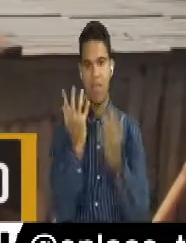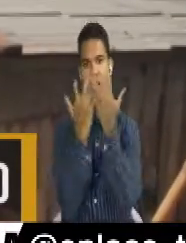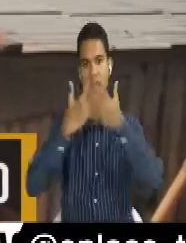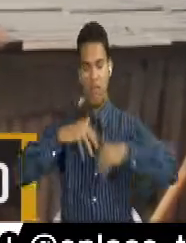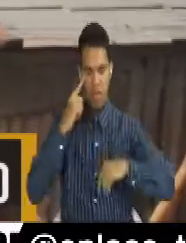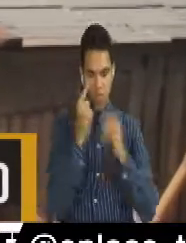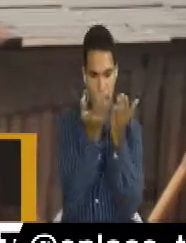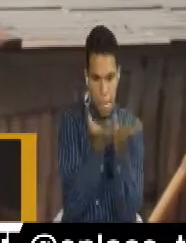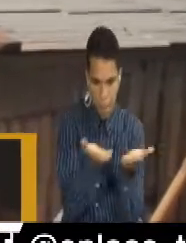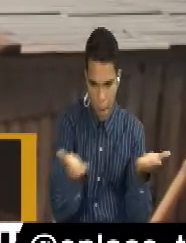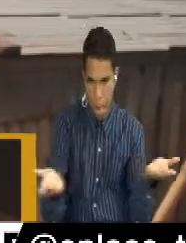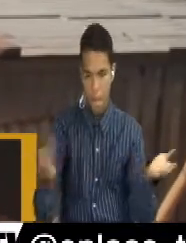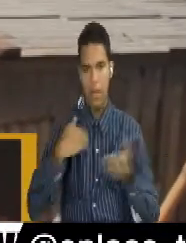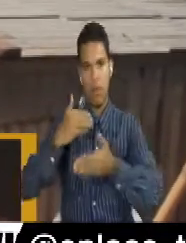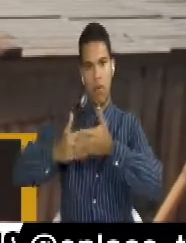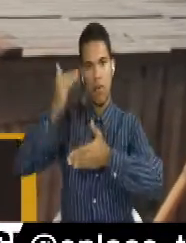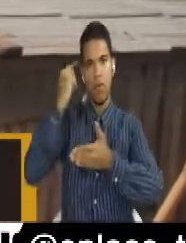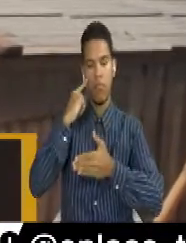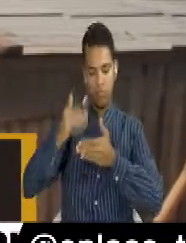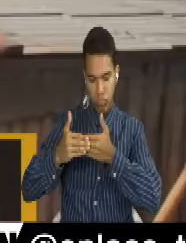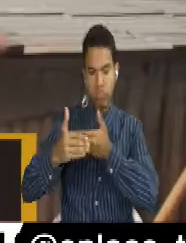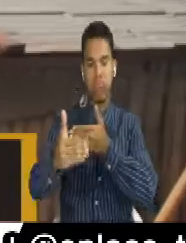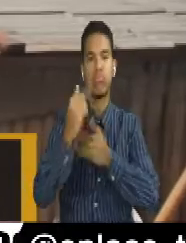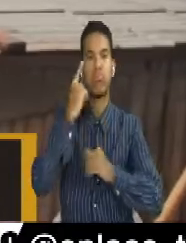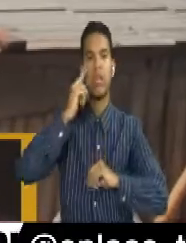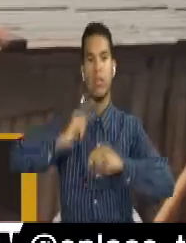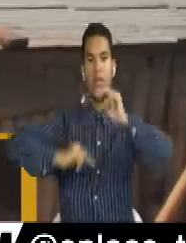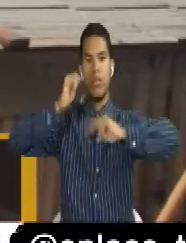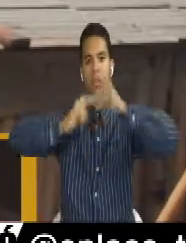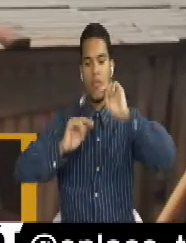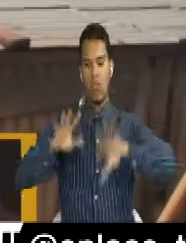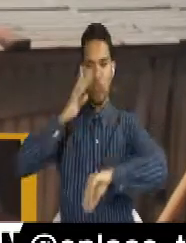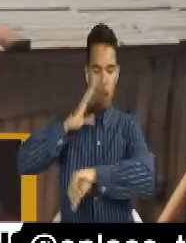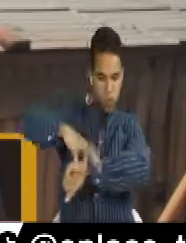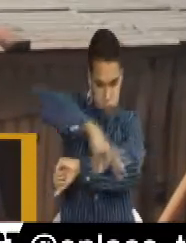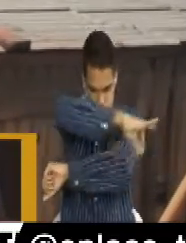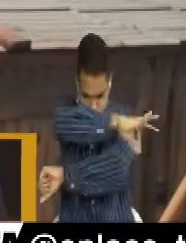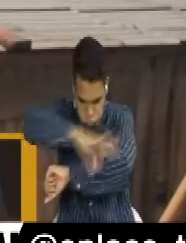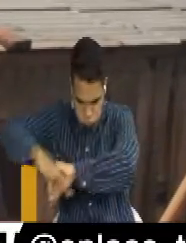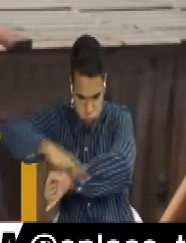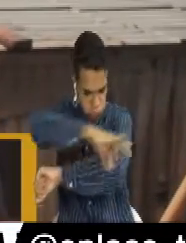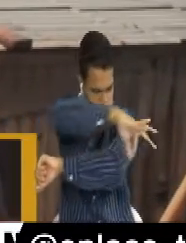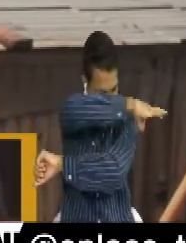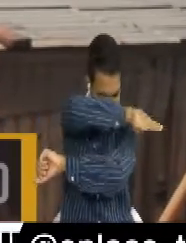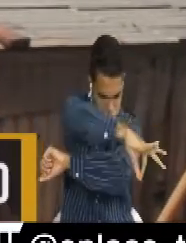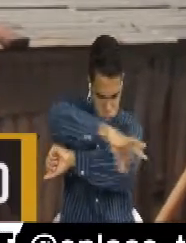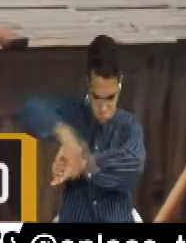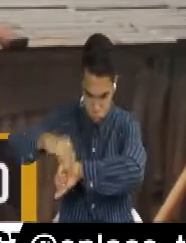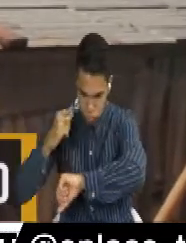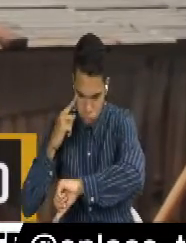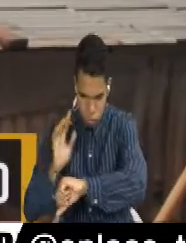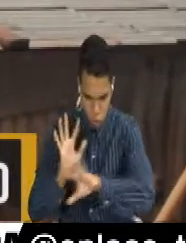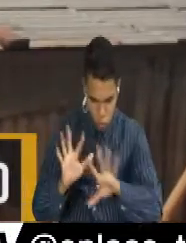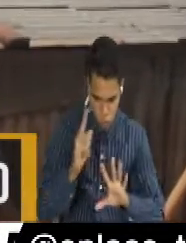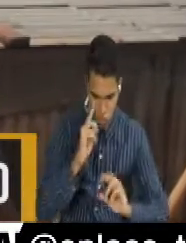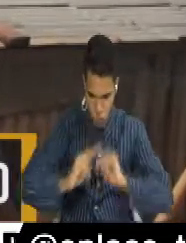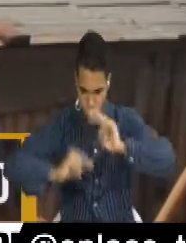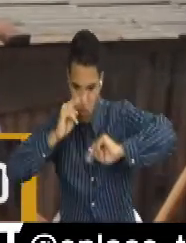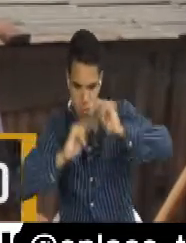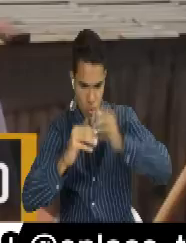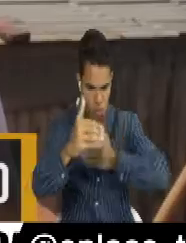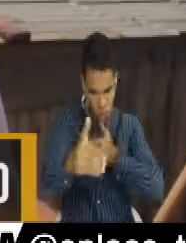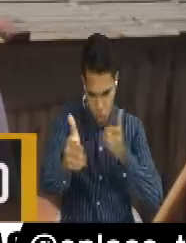van a ser todas las obras, lo que llamamos las obras de ingeniería, las obras de infraestructura